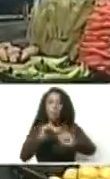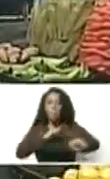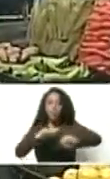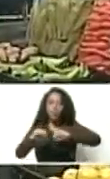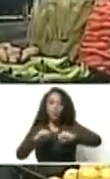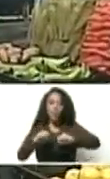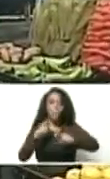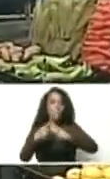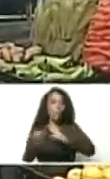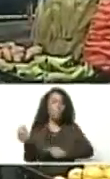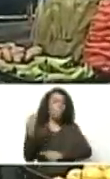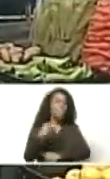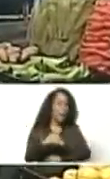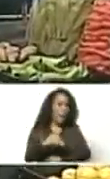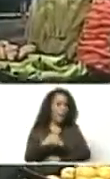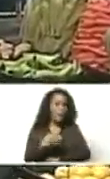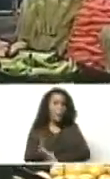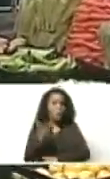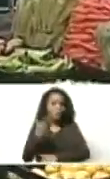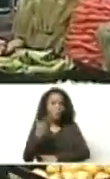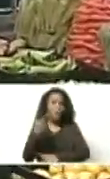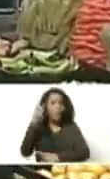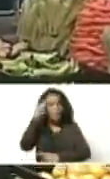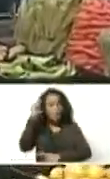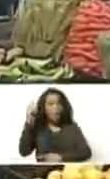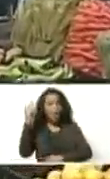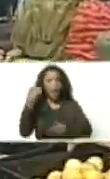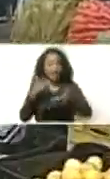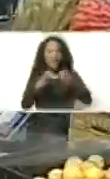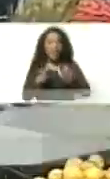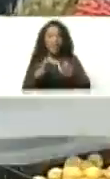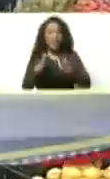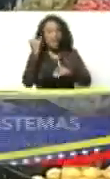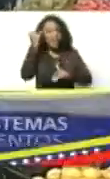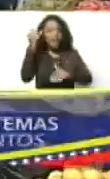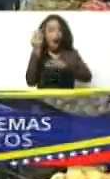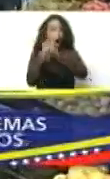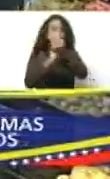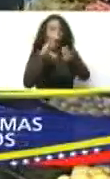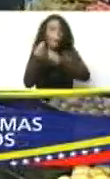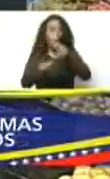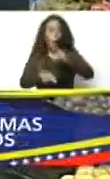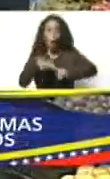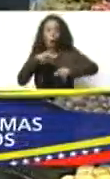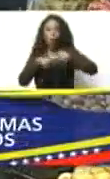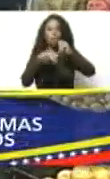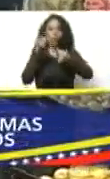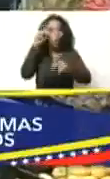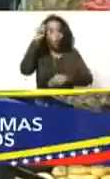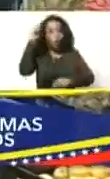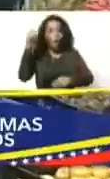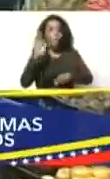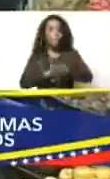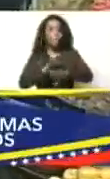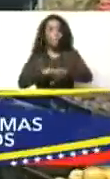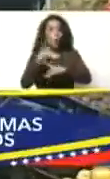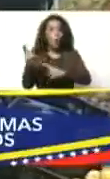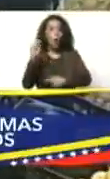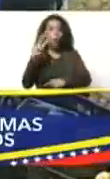pero más importante la teoría que nace de la acción. La acción va construyendo la teoría, porque William